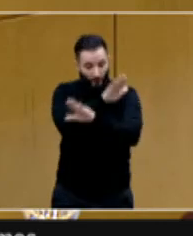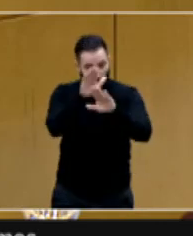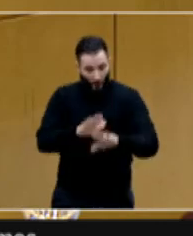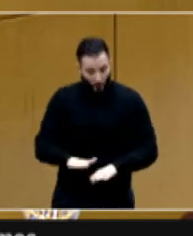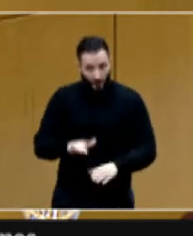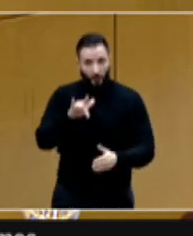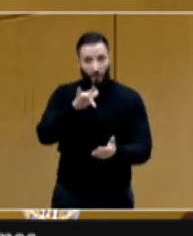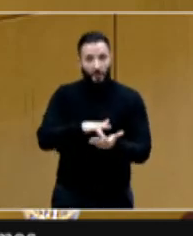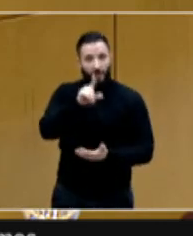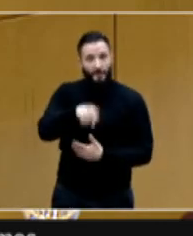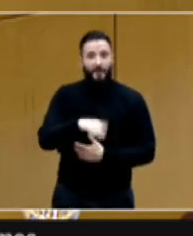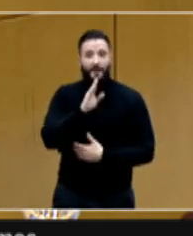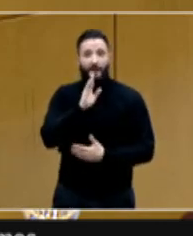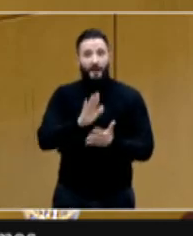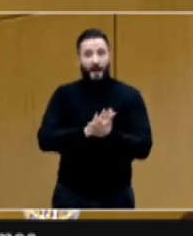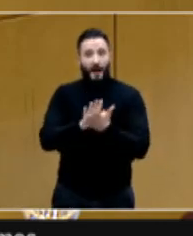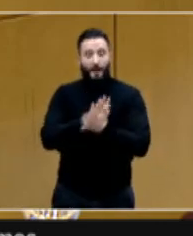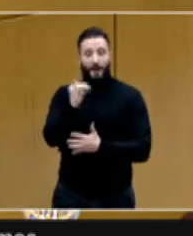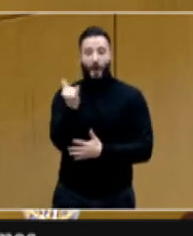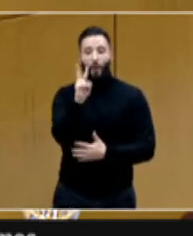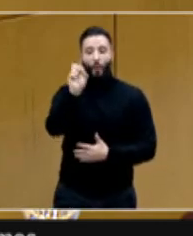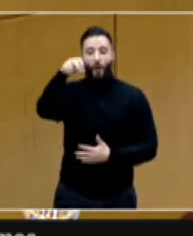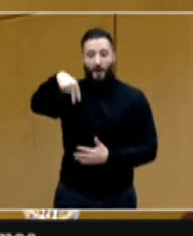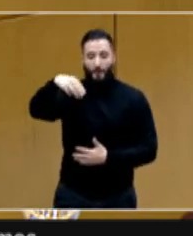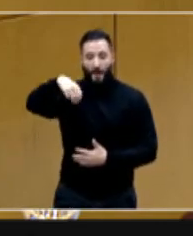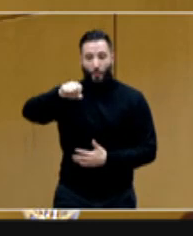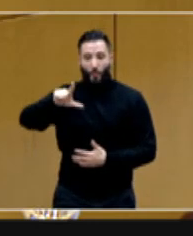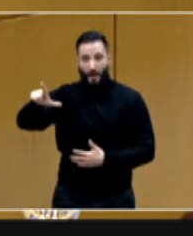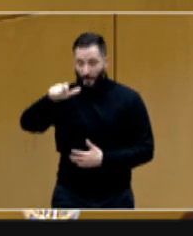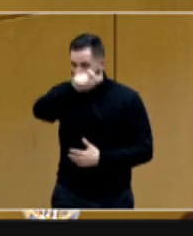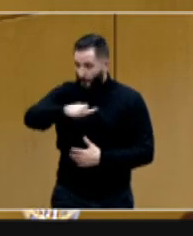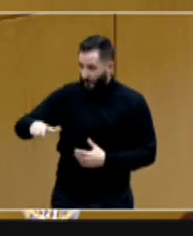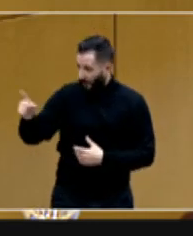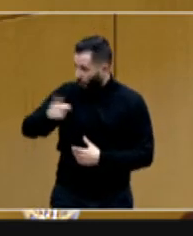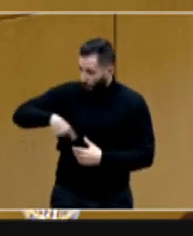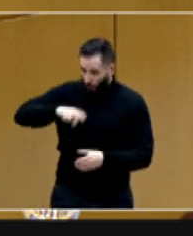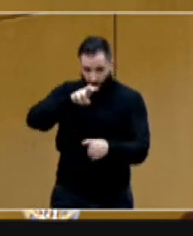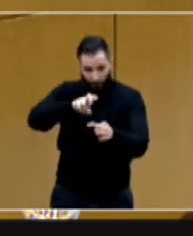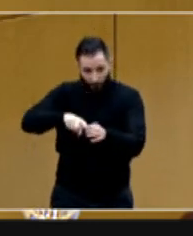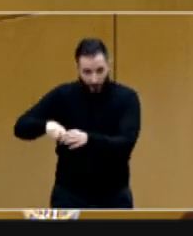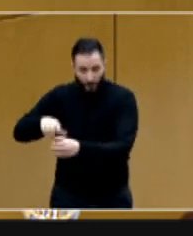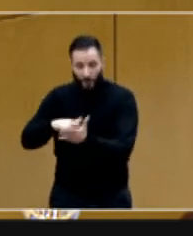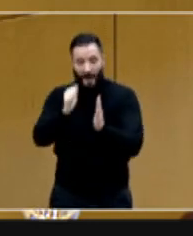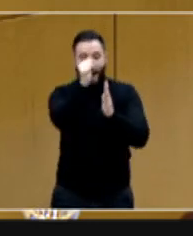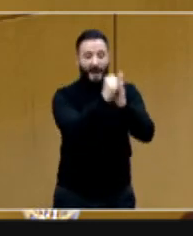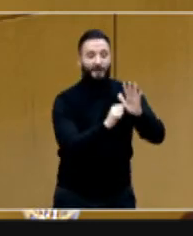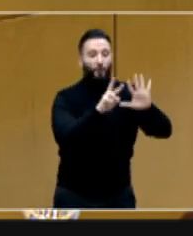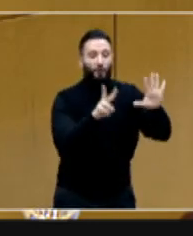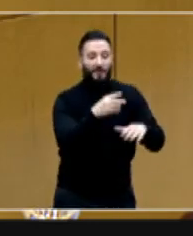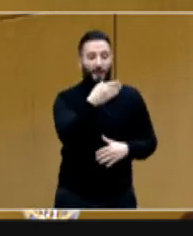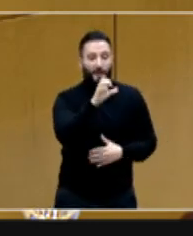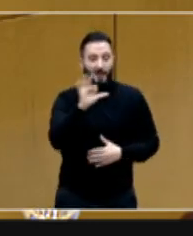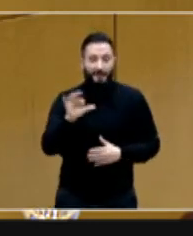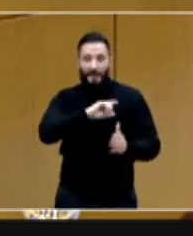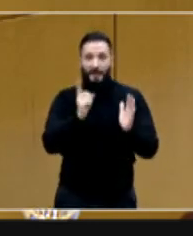lo sustancial también lo indicaba Juan Manuel para todos los que estamos en esta materia conseguir que se introdujera el artículo siete bis en la ley de enjuiciamiento civil